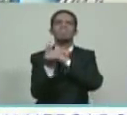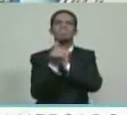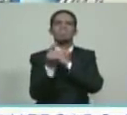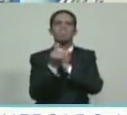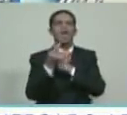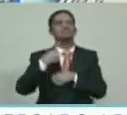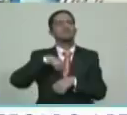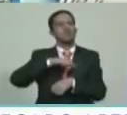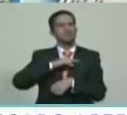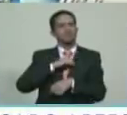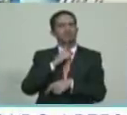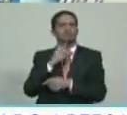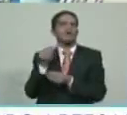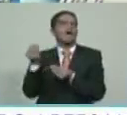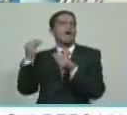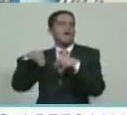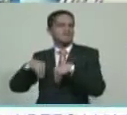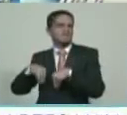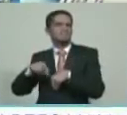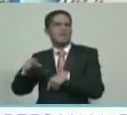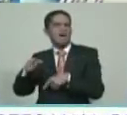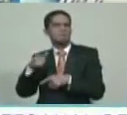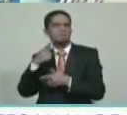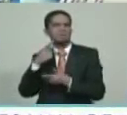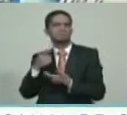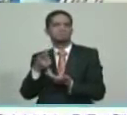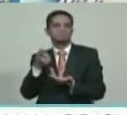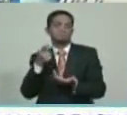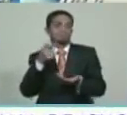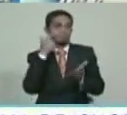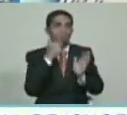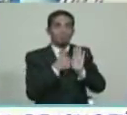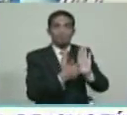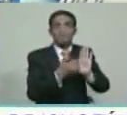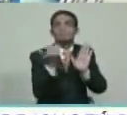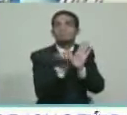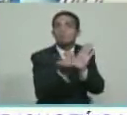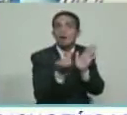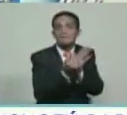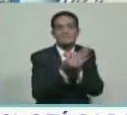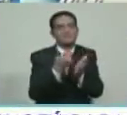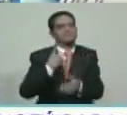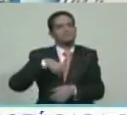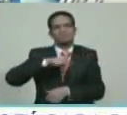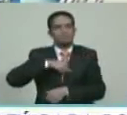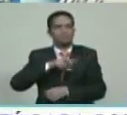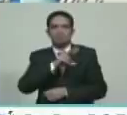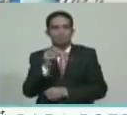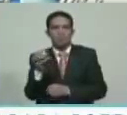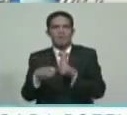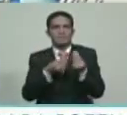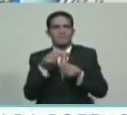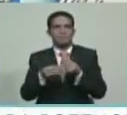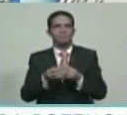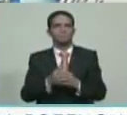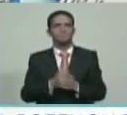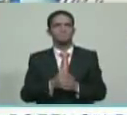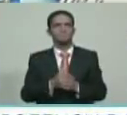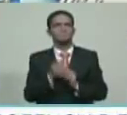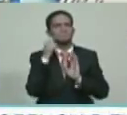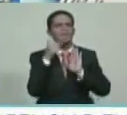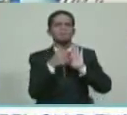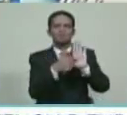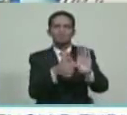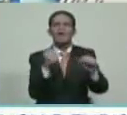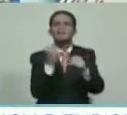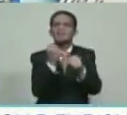cómplice pues de estos delitos. Pues aquí están pruebas claras, fehacientes de lo contrario. Vamos a rendir un balance del trabajo